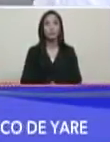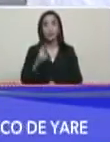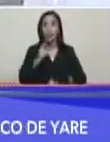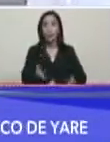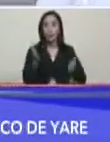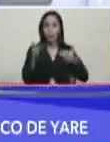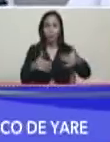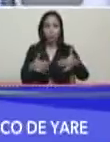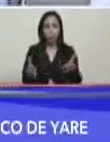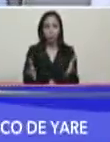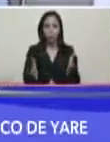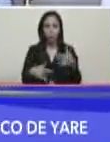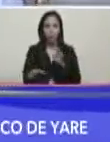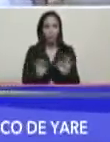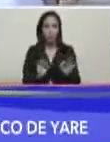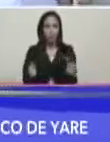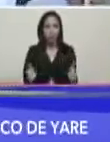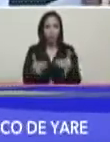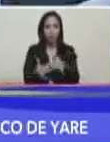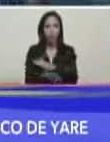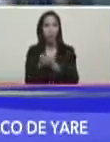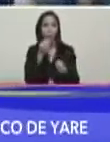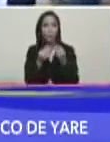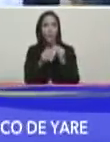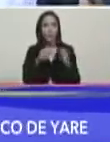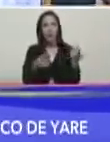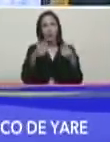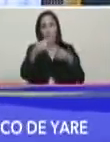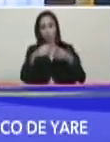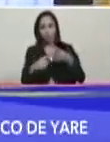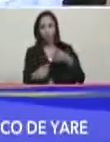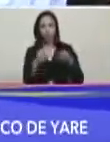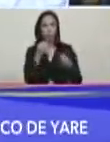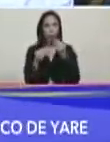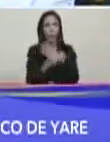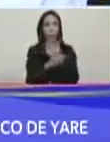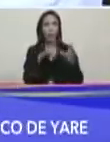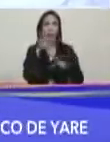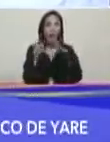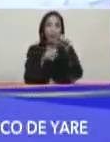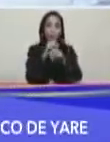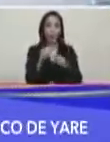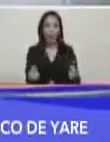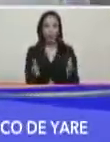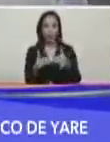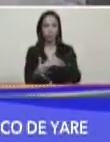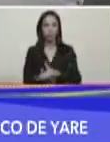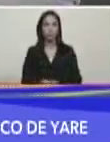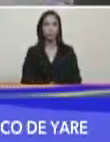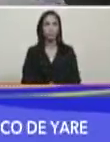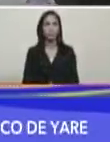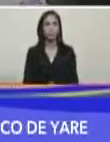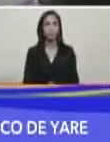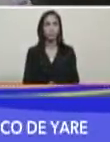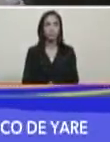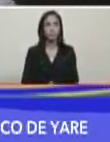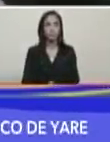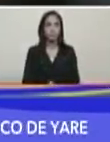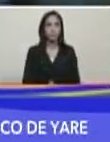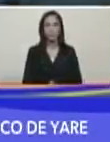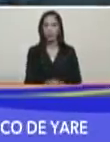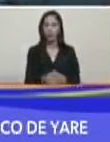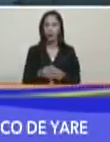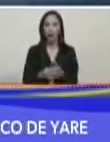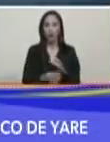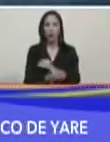el alimento balanceado para animales. Aquí hacen el llenado,